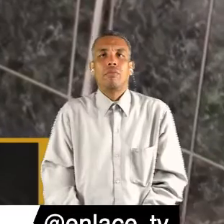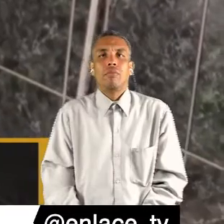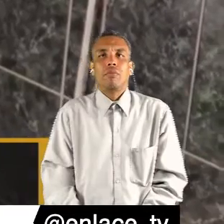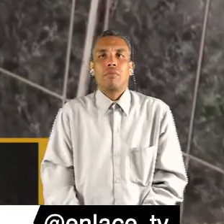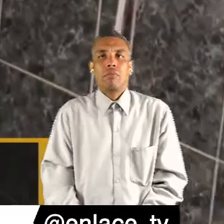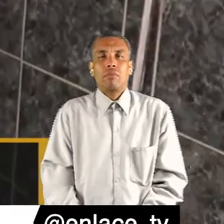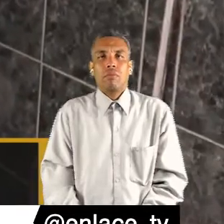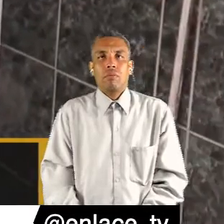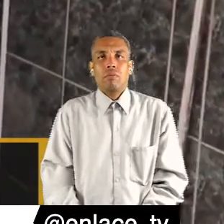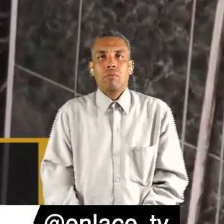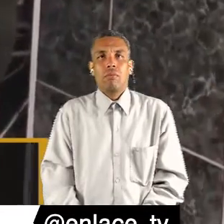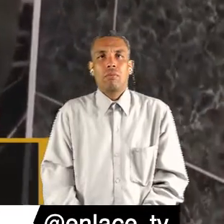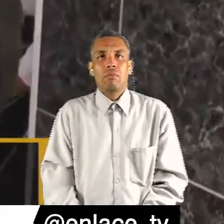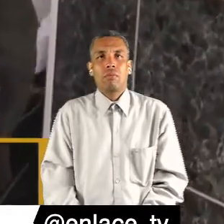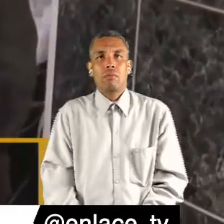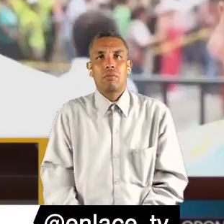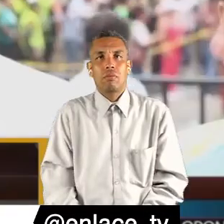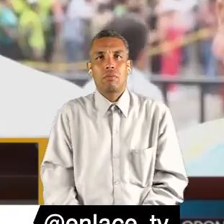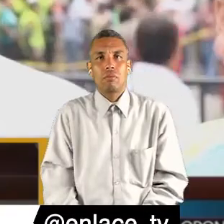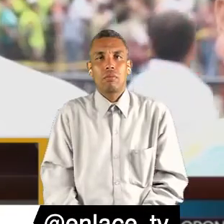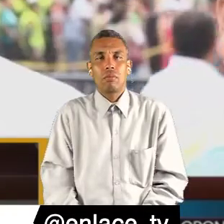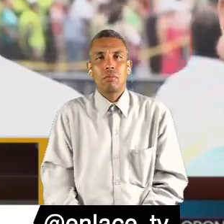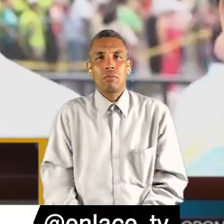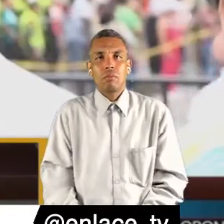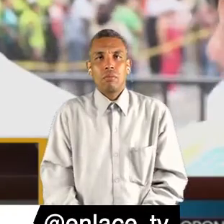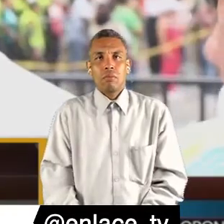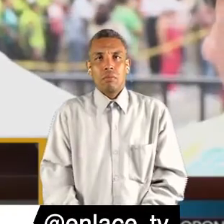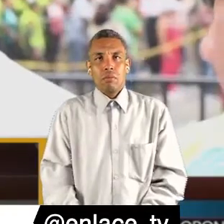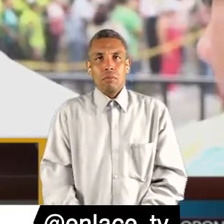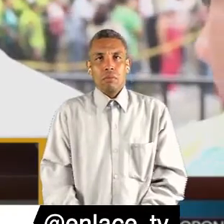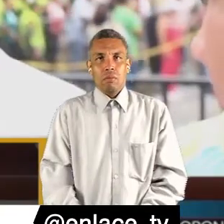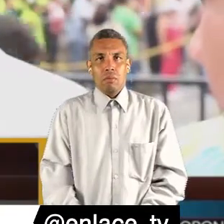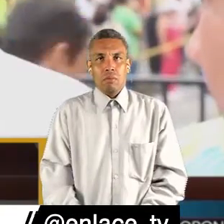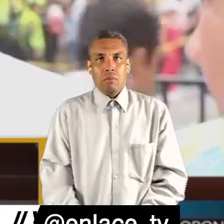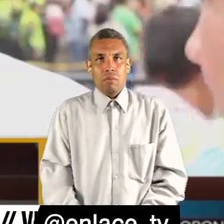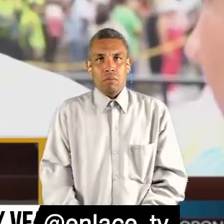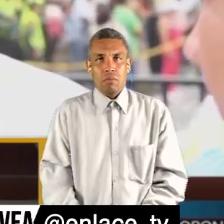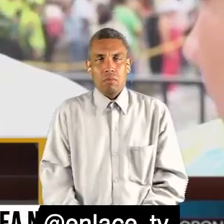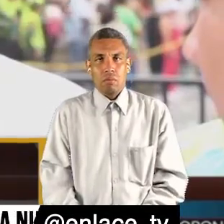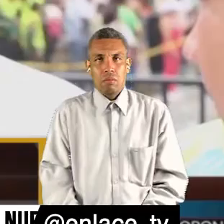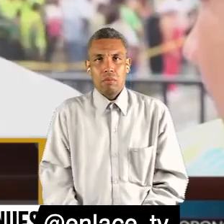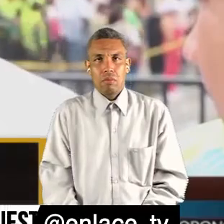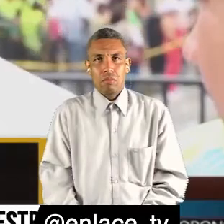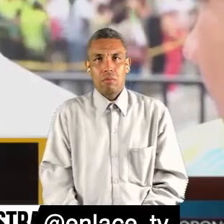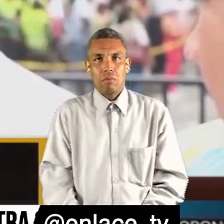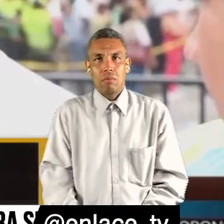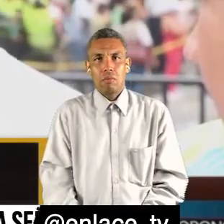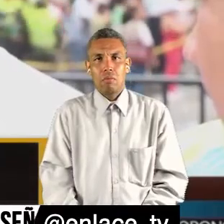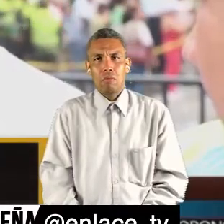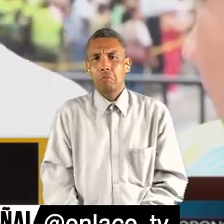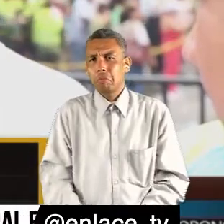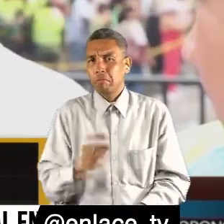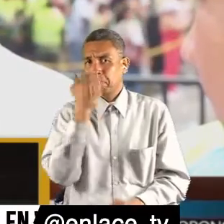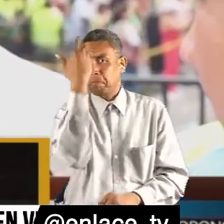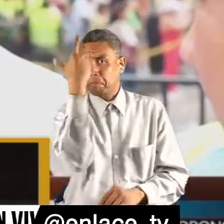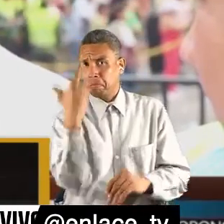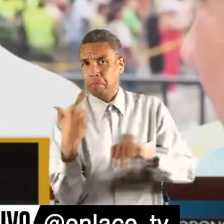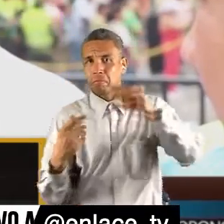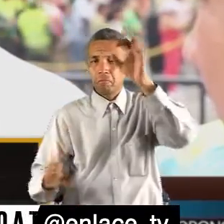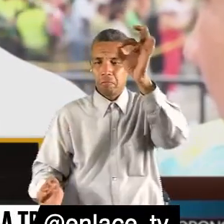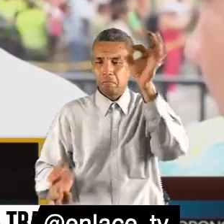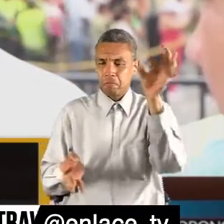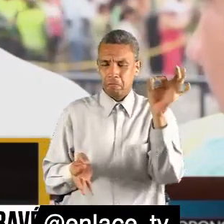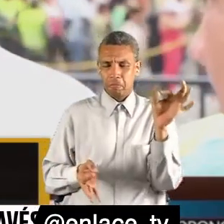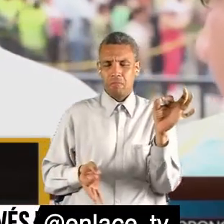Barranca Bermeja. Empezamos a recibir las noticias del protocolo de los exámenes para poder declarar la